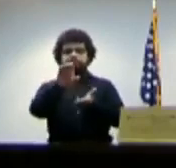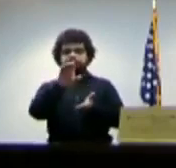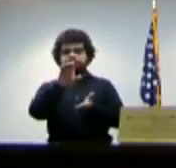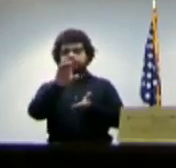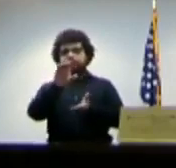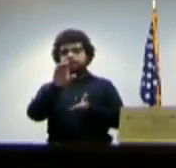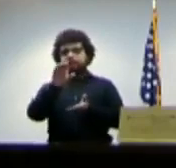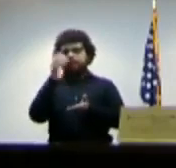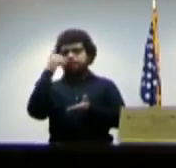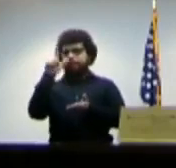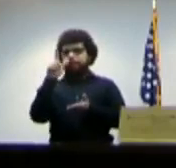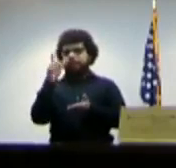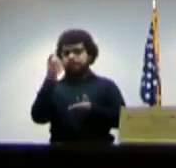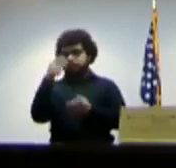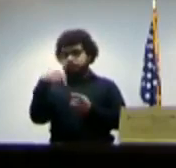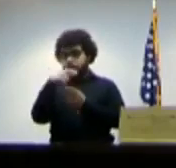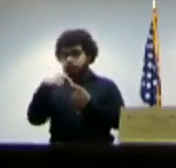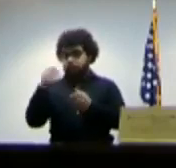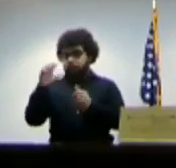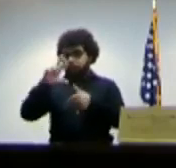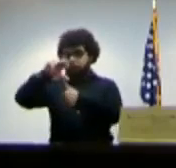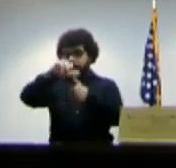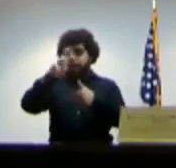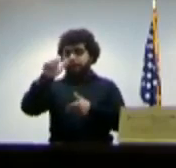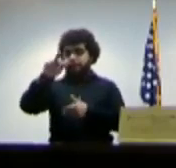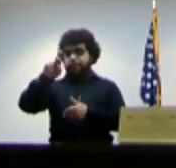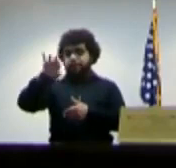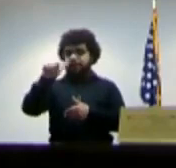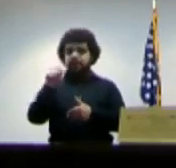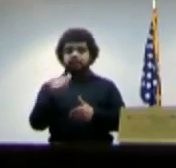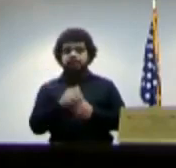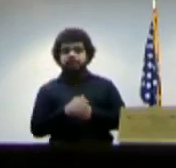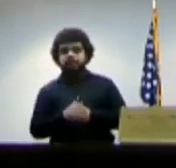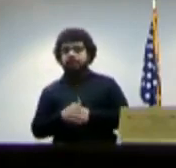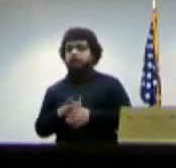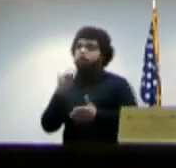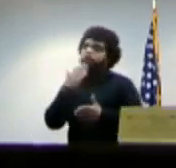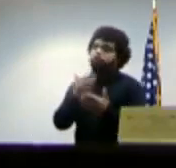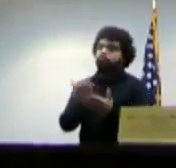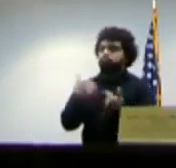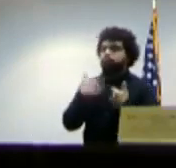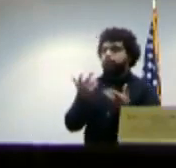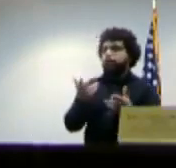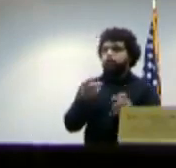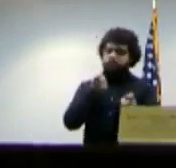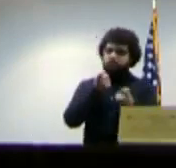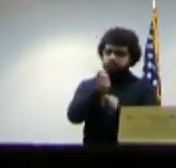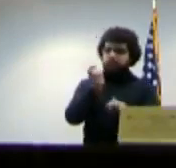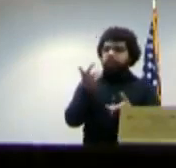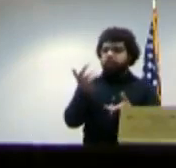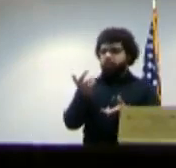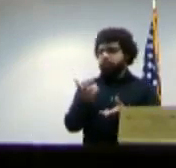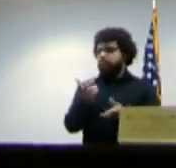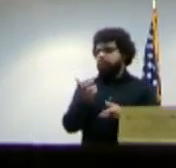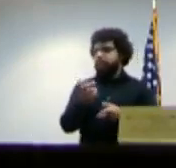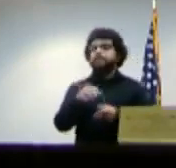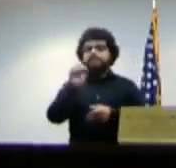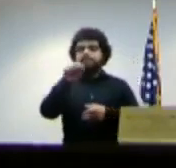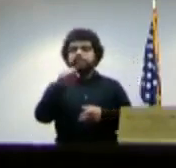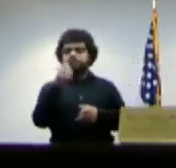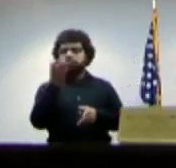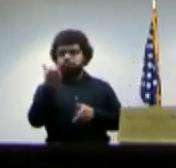que fueron daños, que usted mencionó que cuando María no hubo mucho daño con las plantas generatrices. Bueno, tuvimos unos daños que. Por eso, que en esa